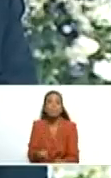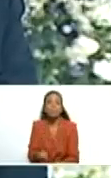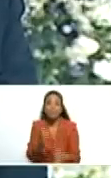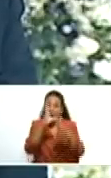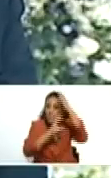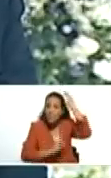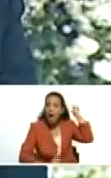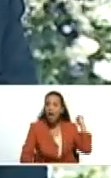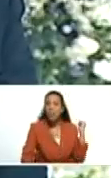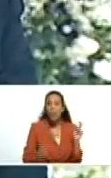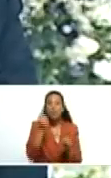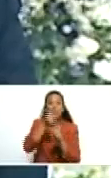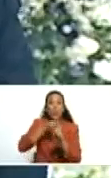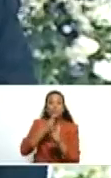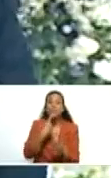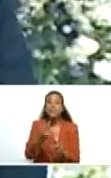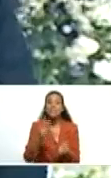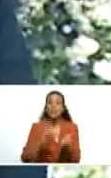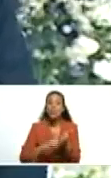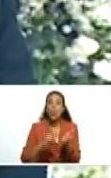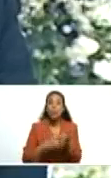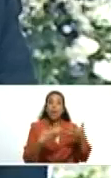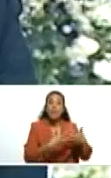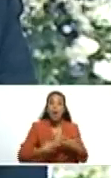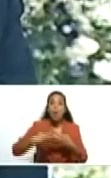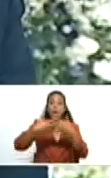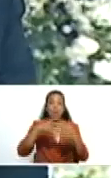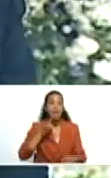dando el combate por la verdad allá en Norteamérica,